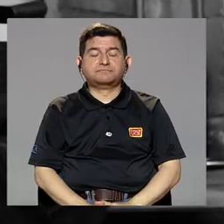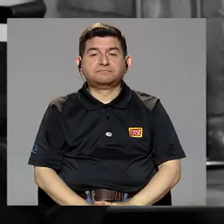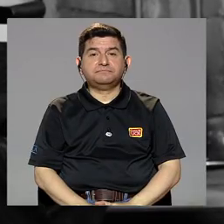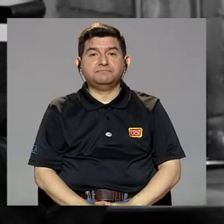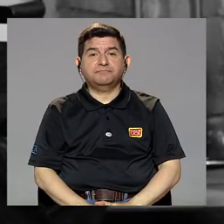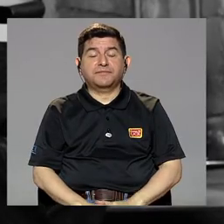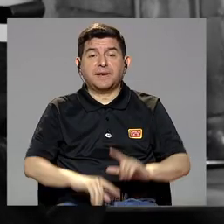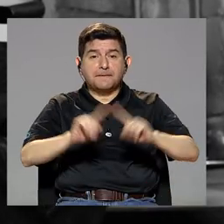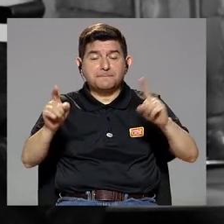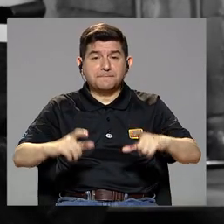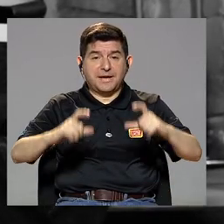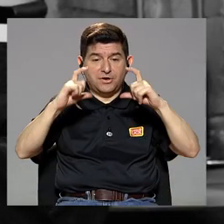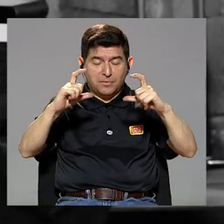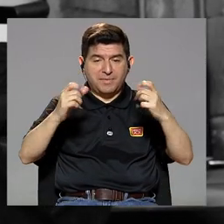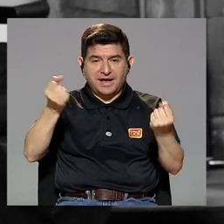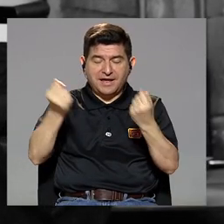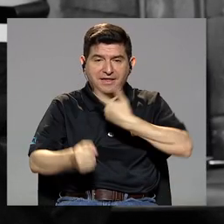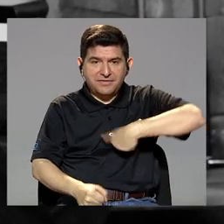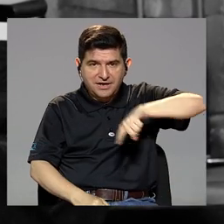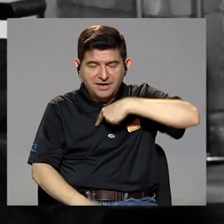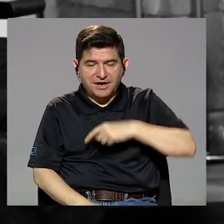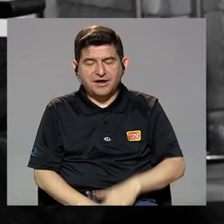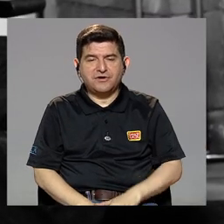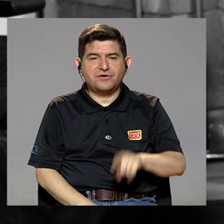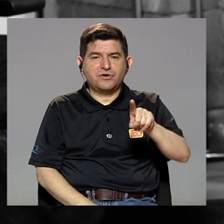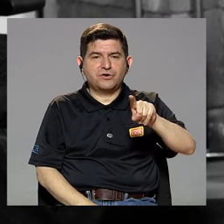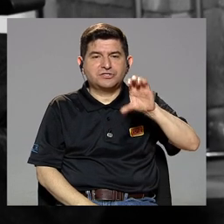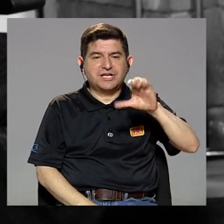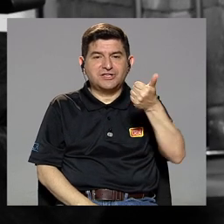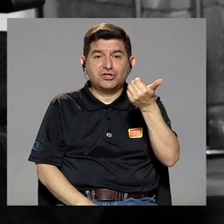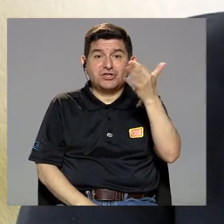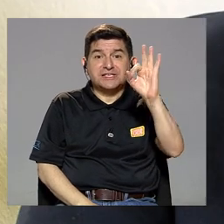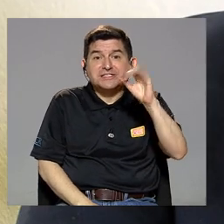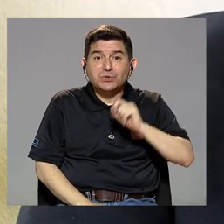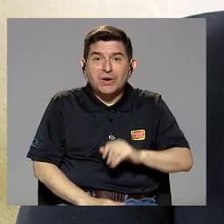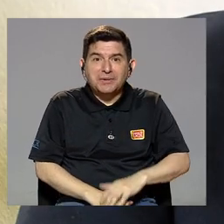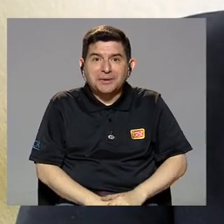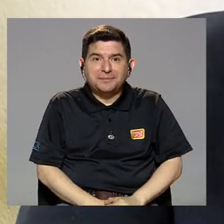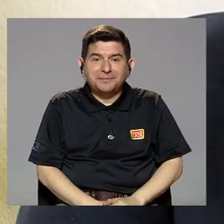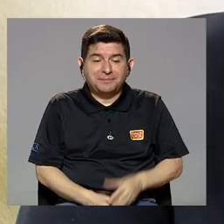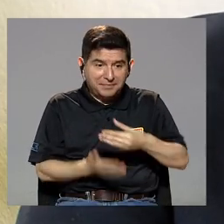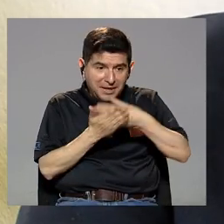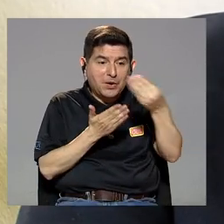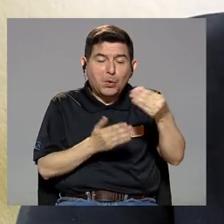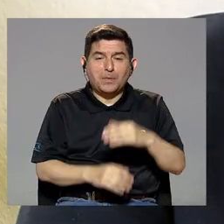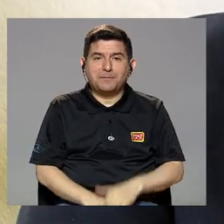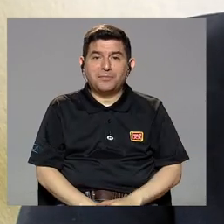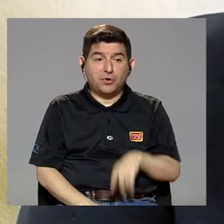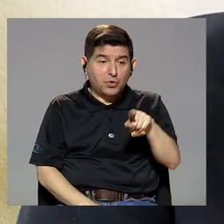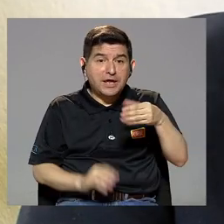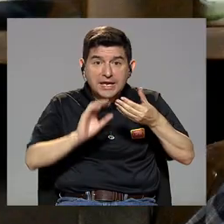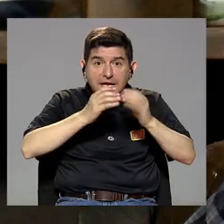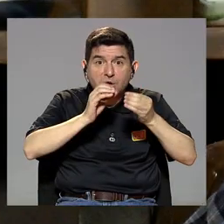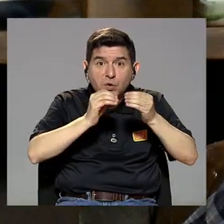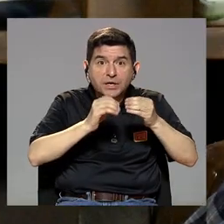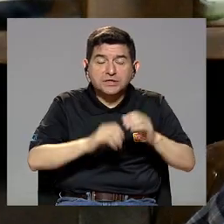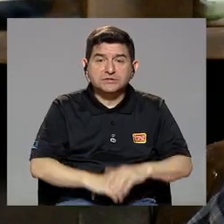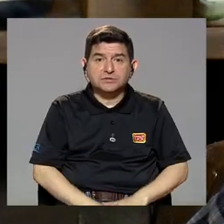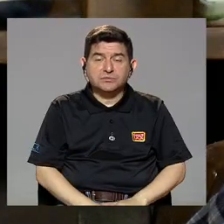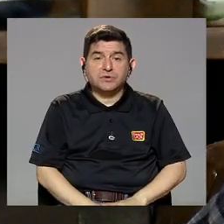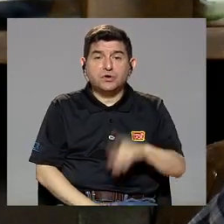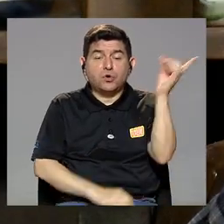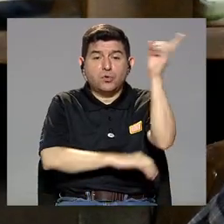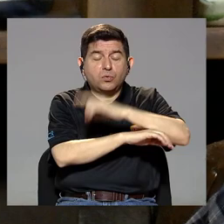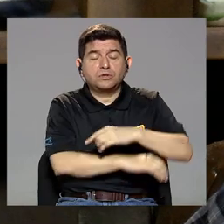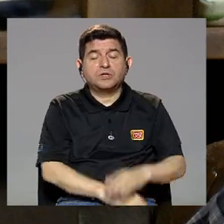la placa del carro de nosotros era 119 y compró ese número y con ese número un día estábamos